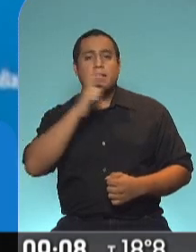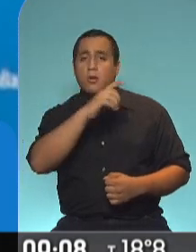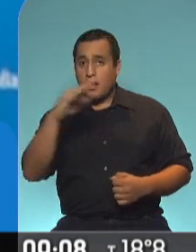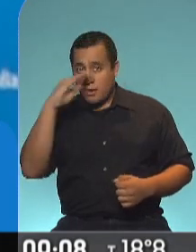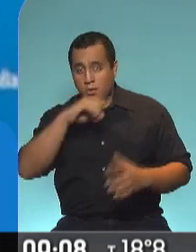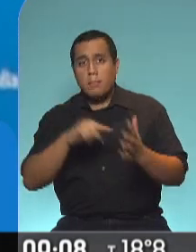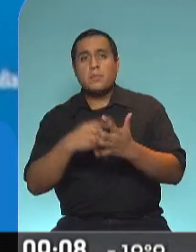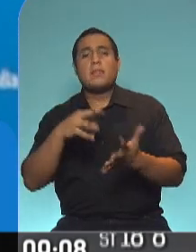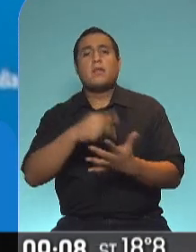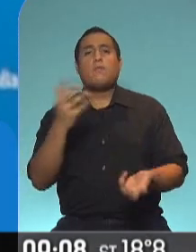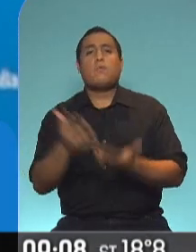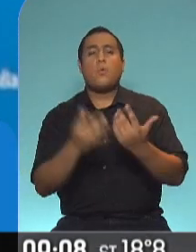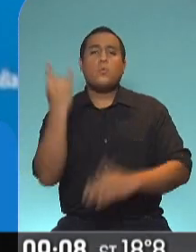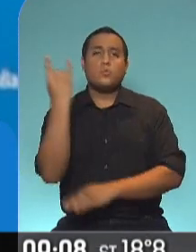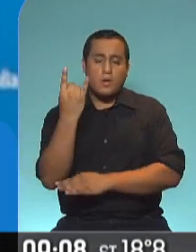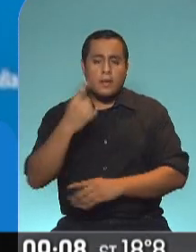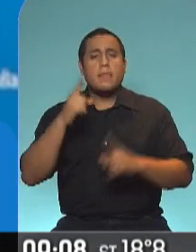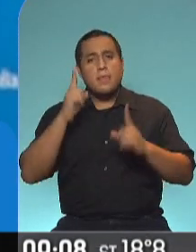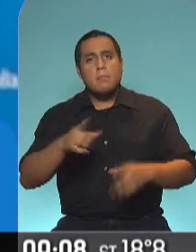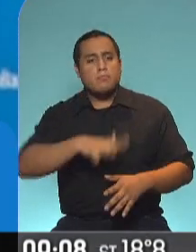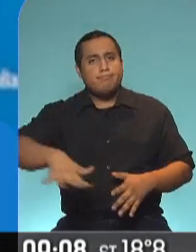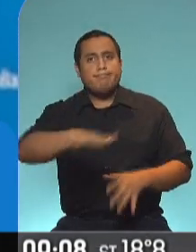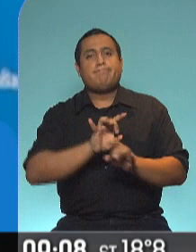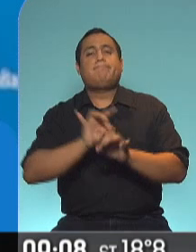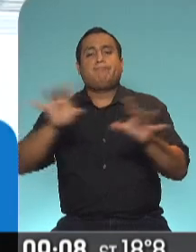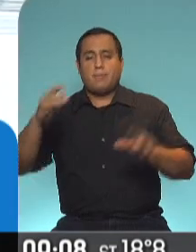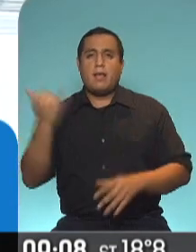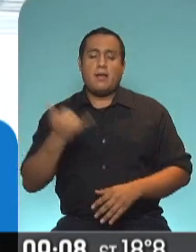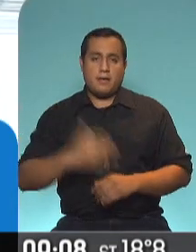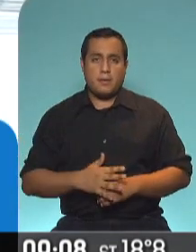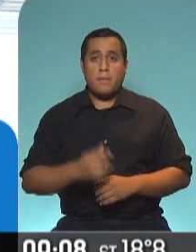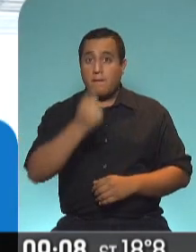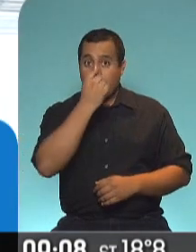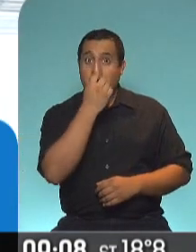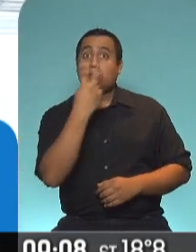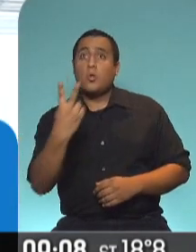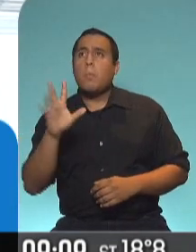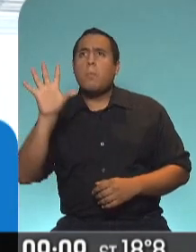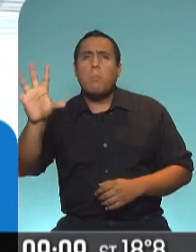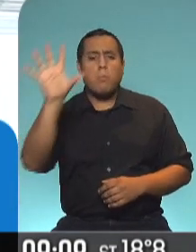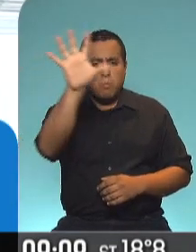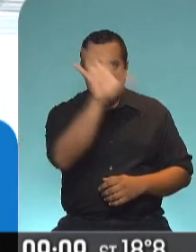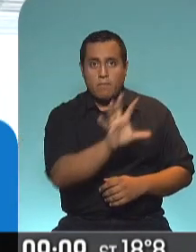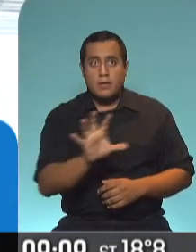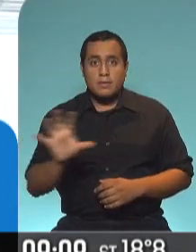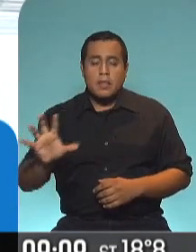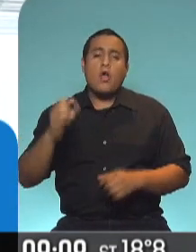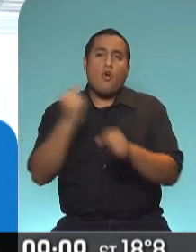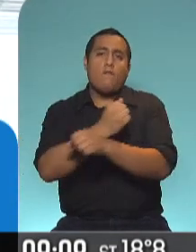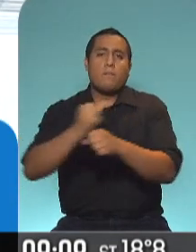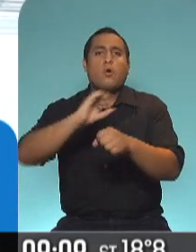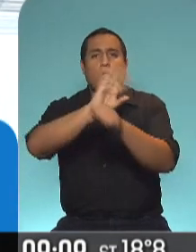de tierra del fuego ushuaia también encontramos transmisión comunitaria 22 son las provincias que poseen casos